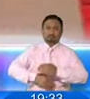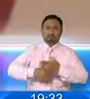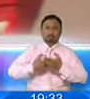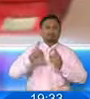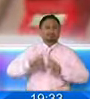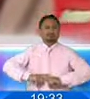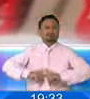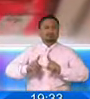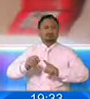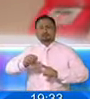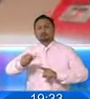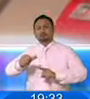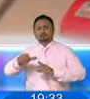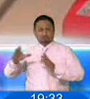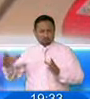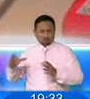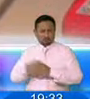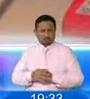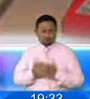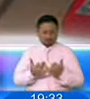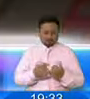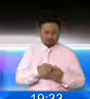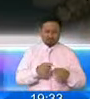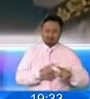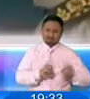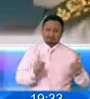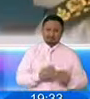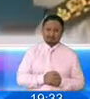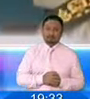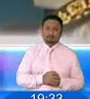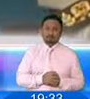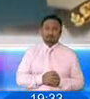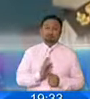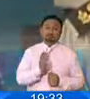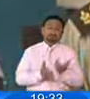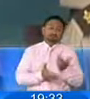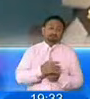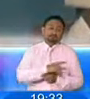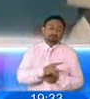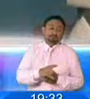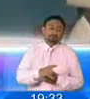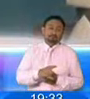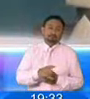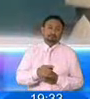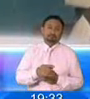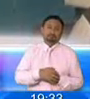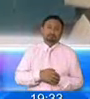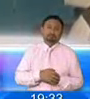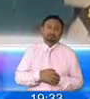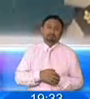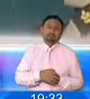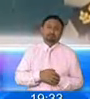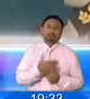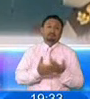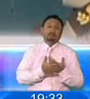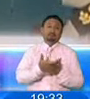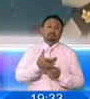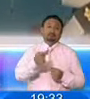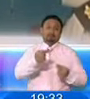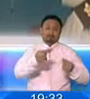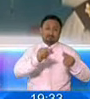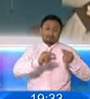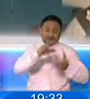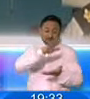diferente a la de otros cargamentos incautados. Posiblemente con un contenido, una sustancia química que pueda ser